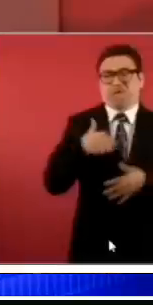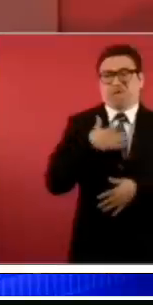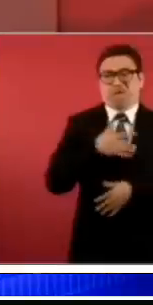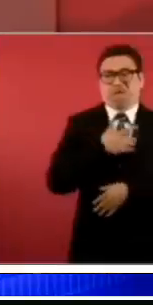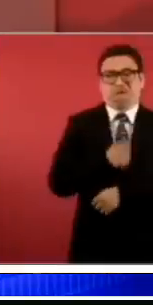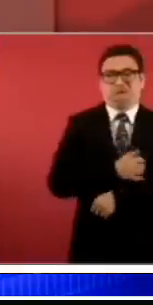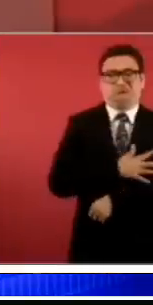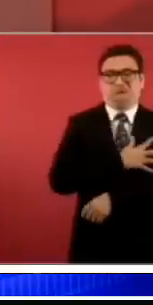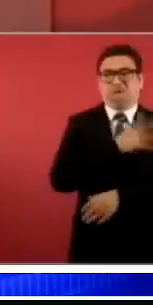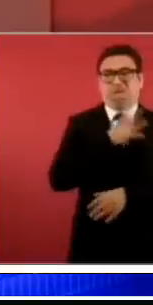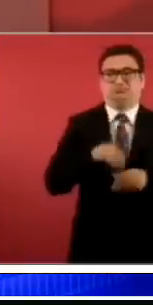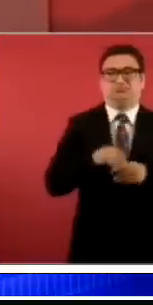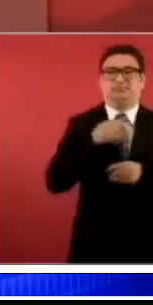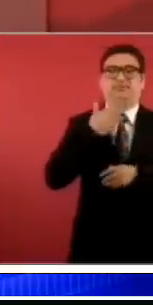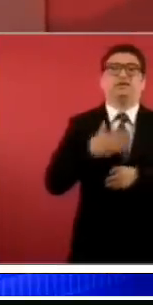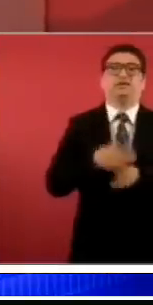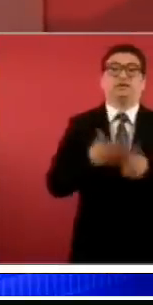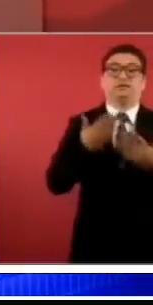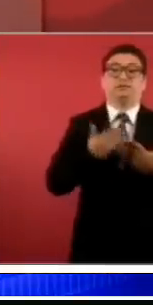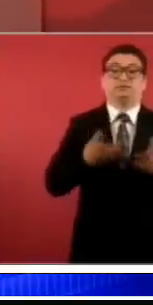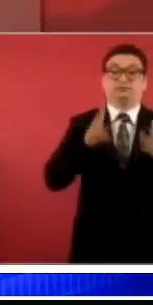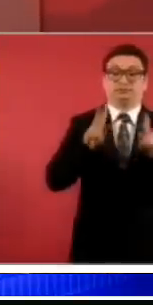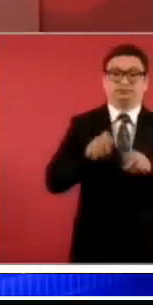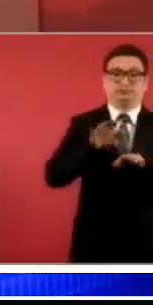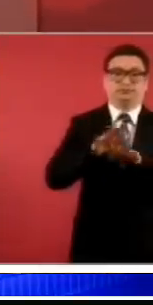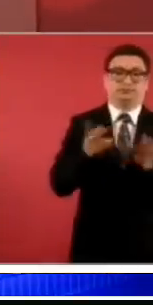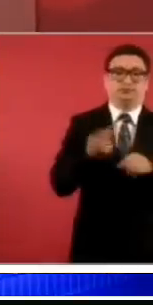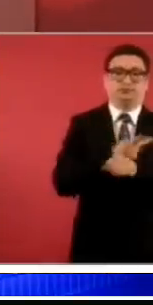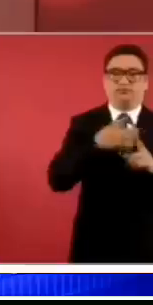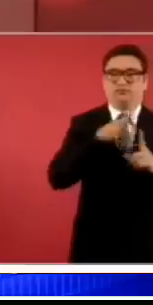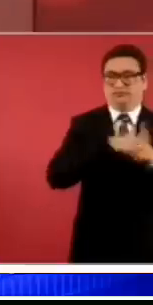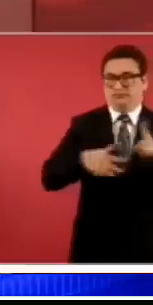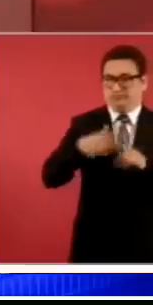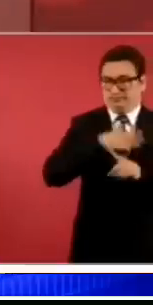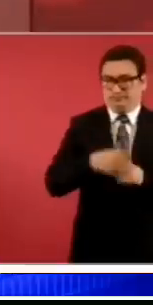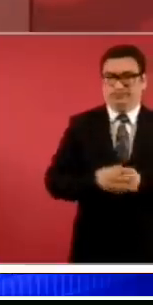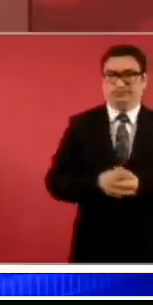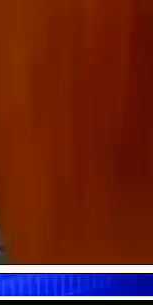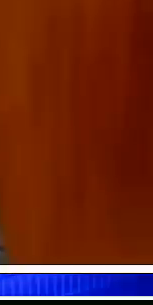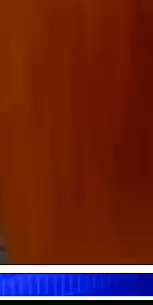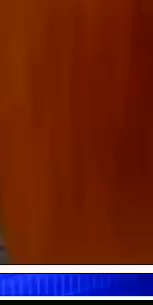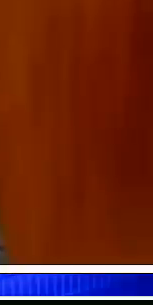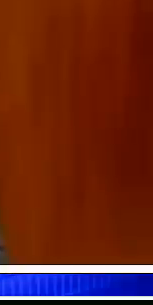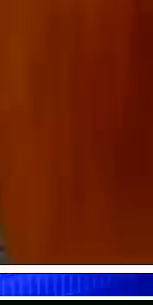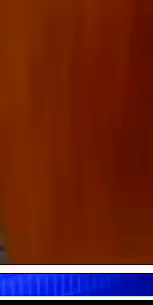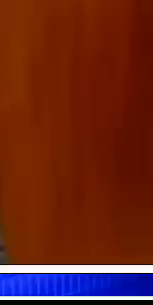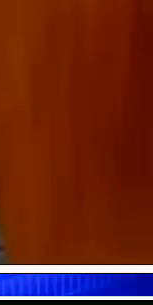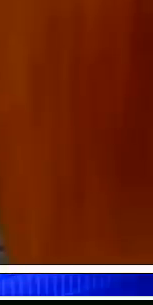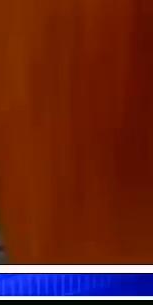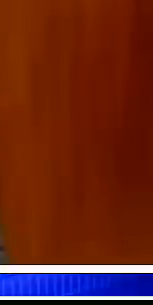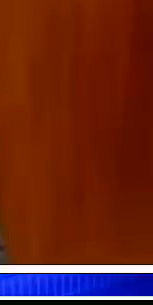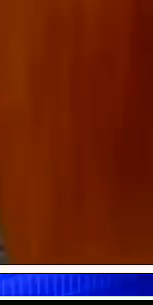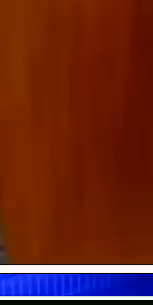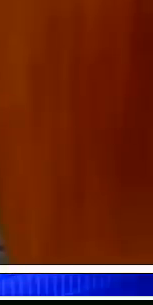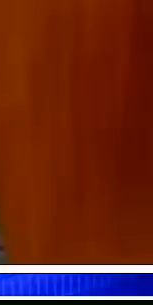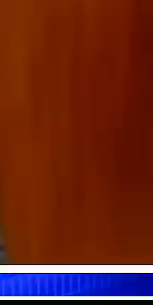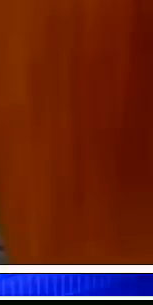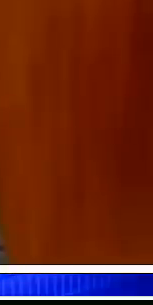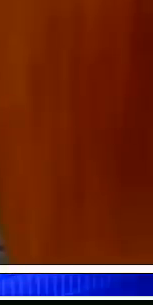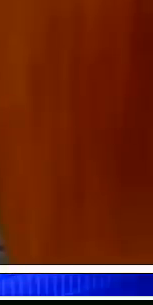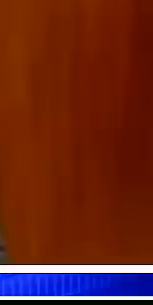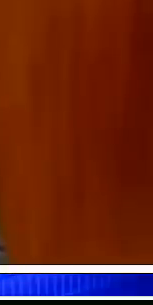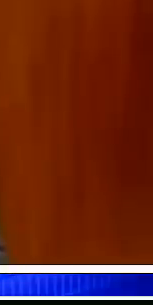habrá Nuevo gobernador y llegará a la cuarta transformación a Tamaulipas y la duda Será que es lo que ocurrirá